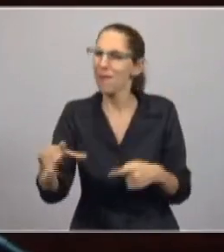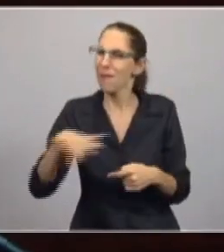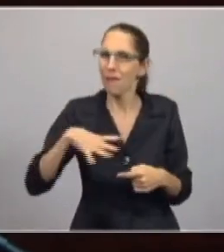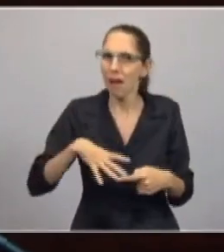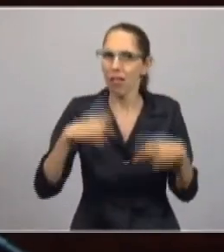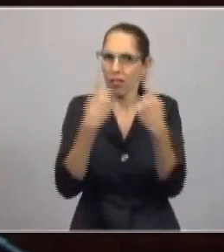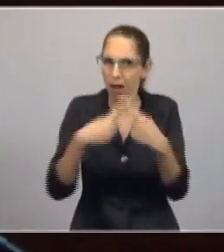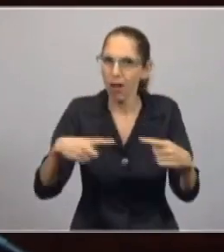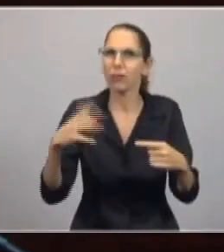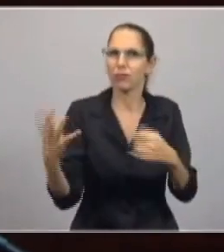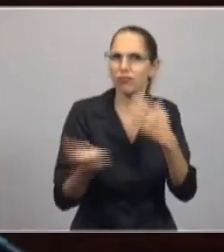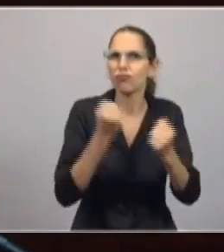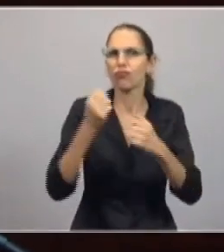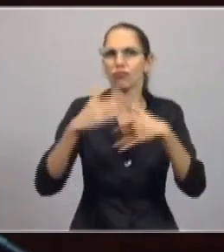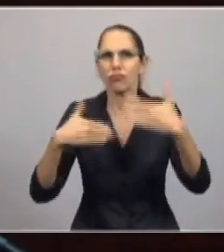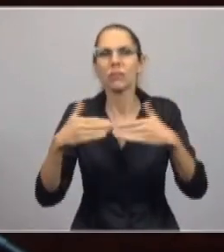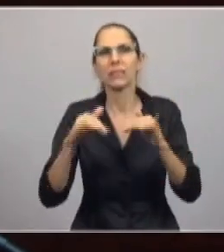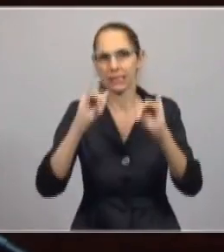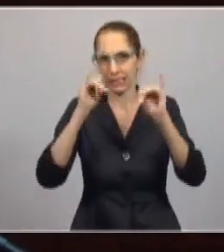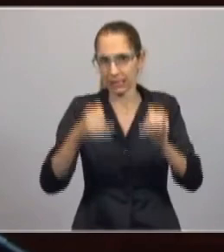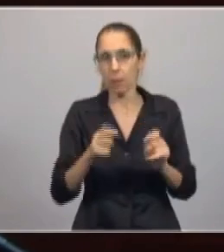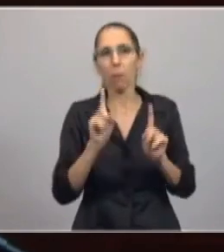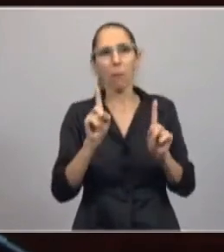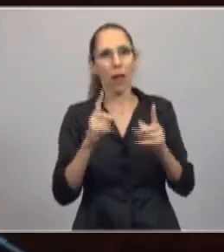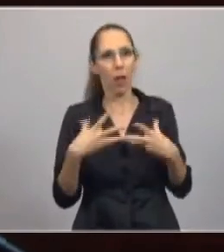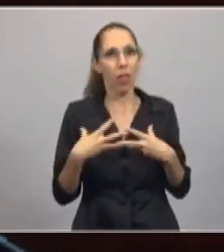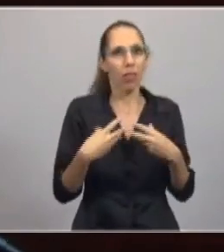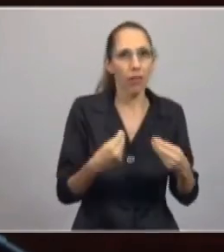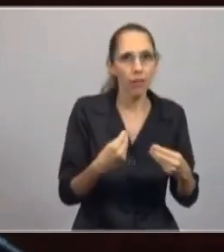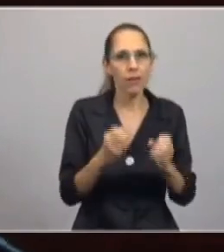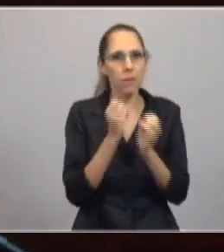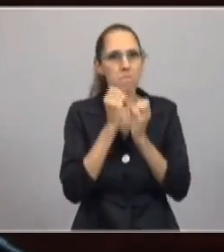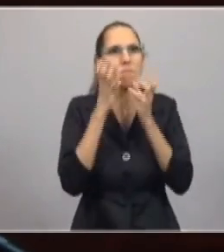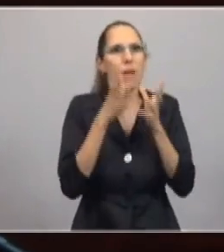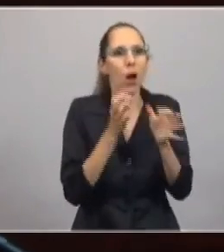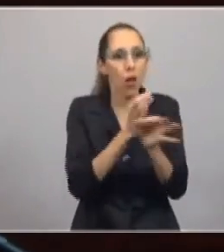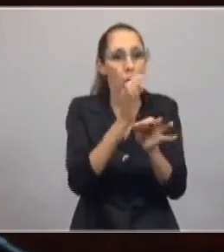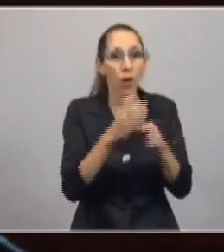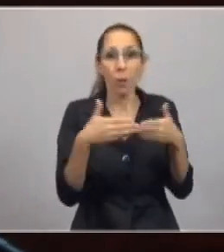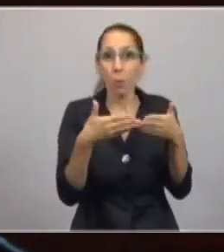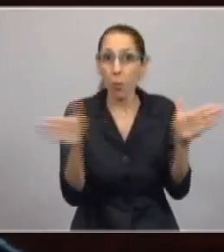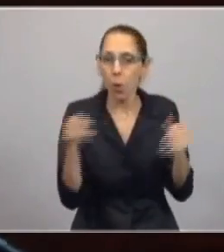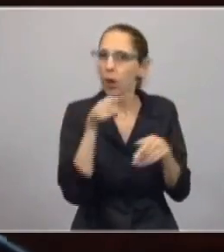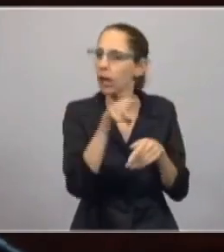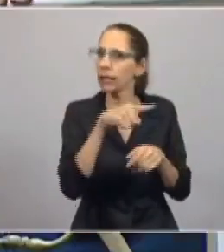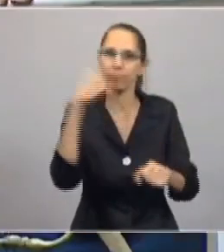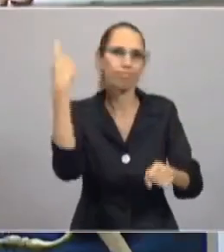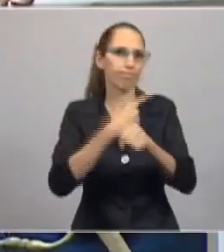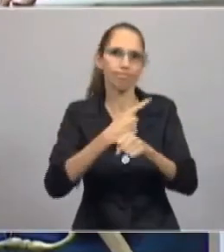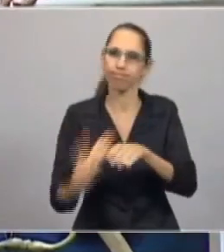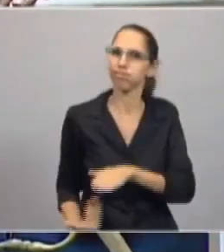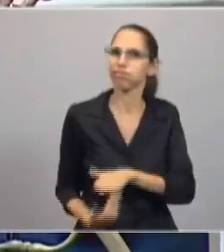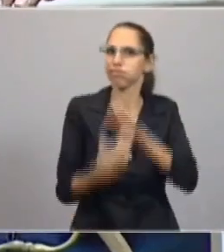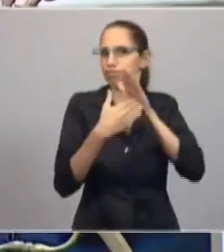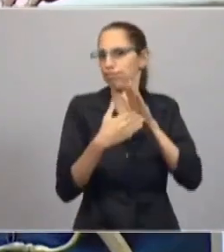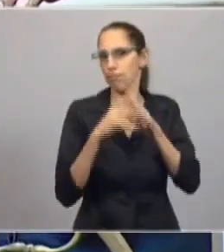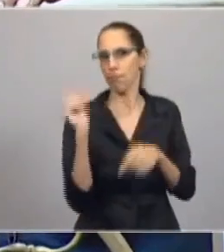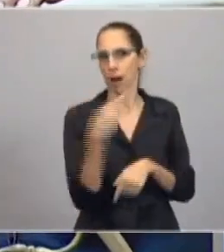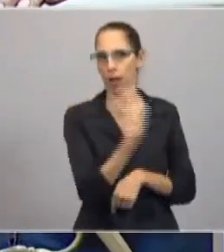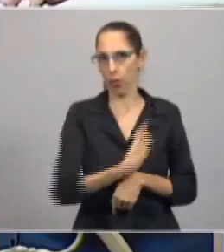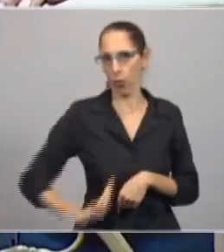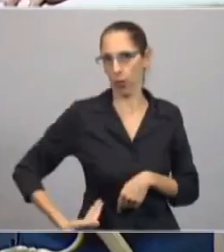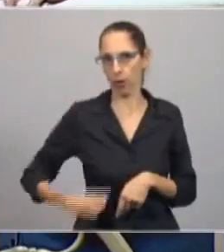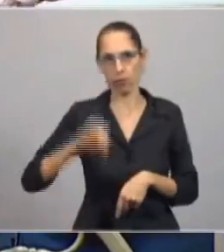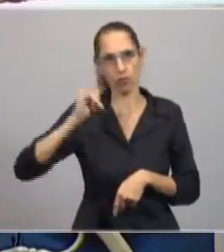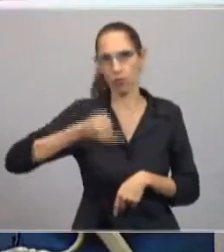pero la defensa y la mejora de la educación pública son una prioridad inclaudicable en nuestro gobierno.